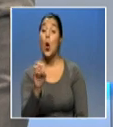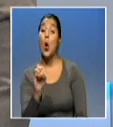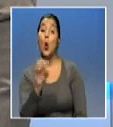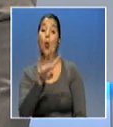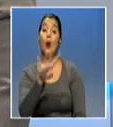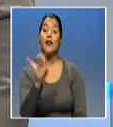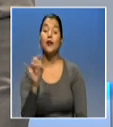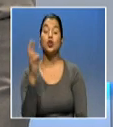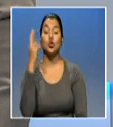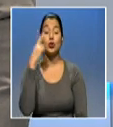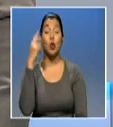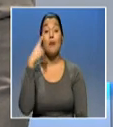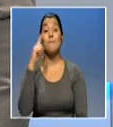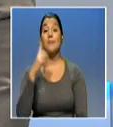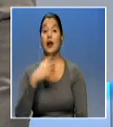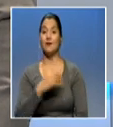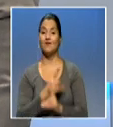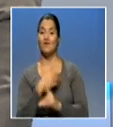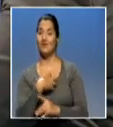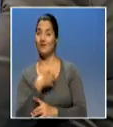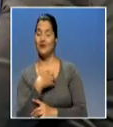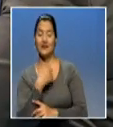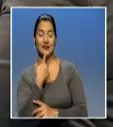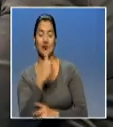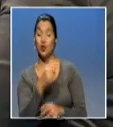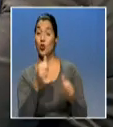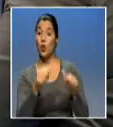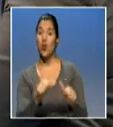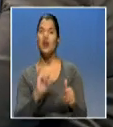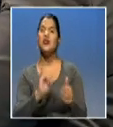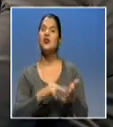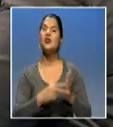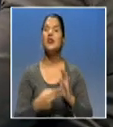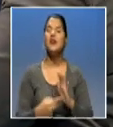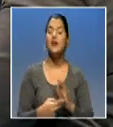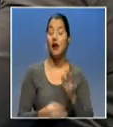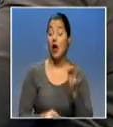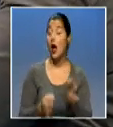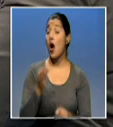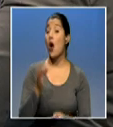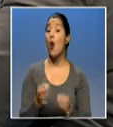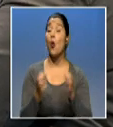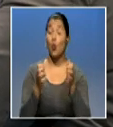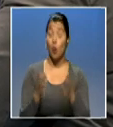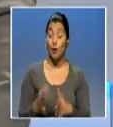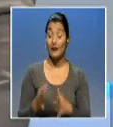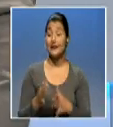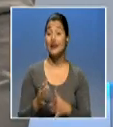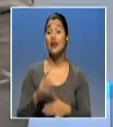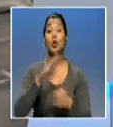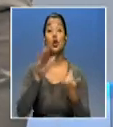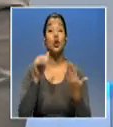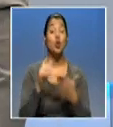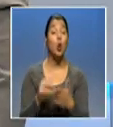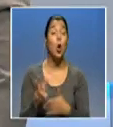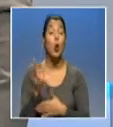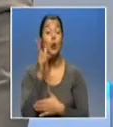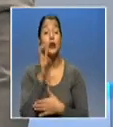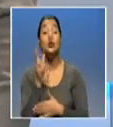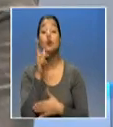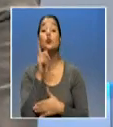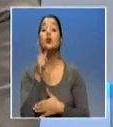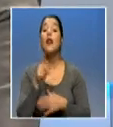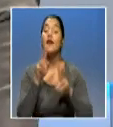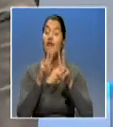apelación. Eso significa que el juez tiene que ir haciendo una ponderación de los argumentos, un análisis de los